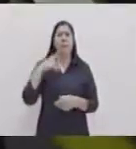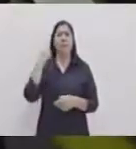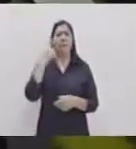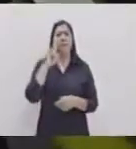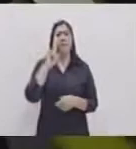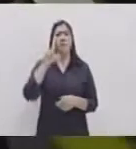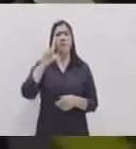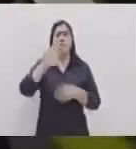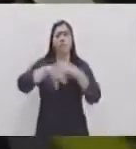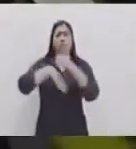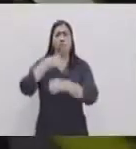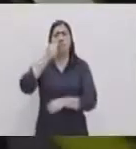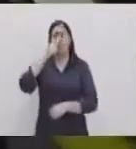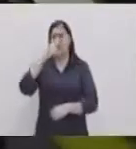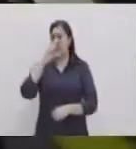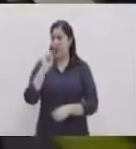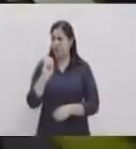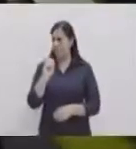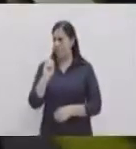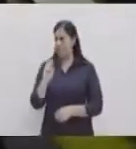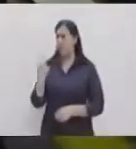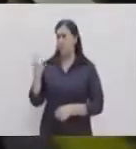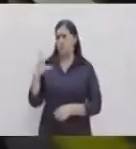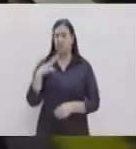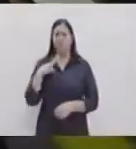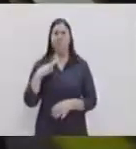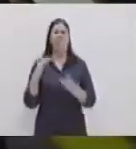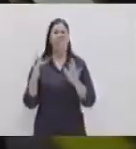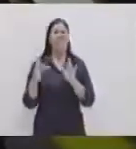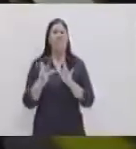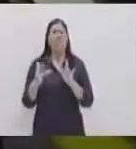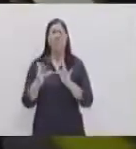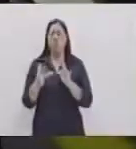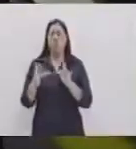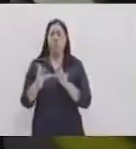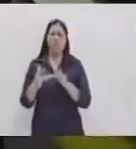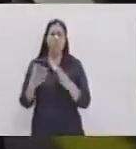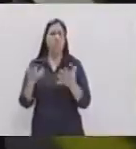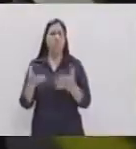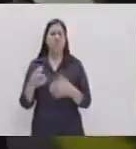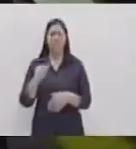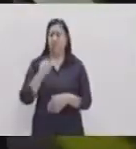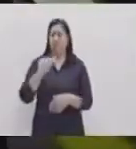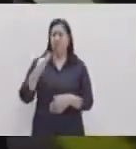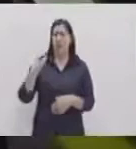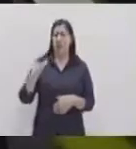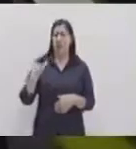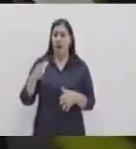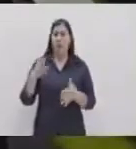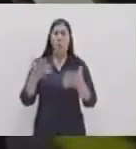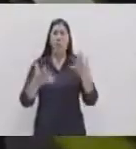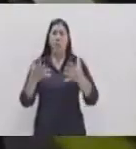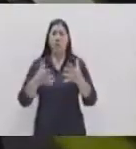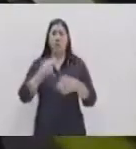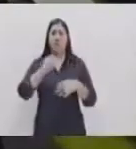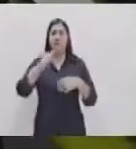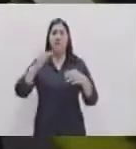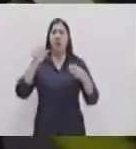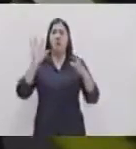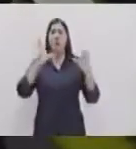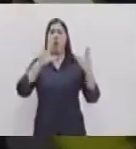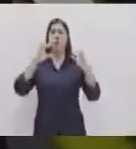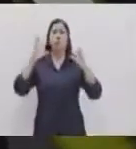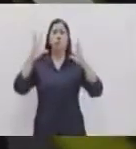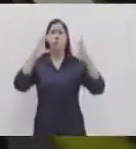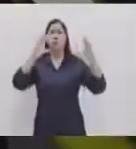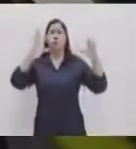sulfatos, al entrar en contacto con el agua en estado gaseoso que se encuentra en la